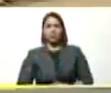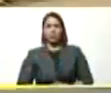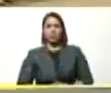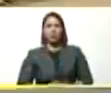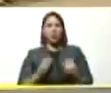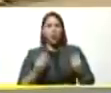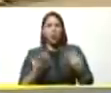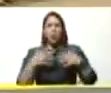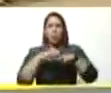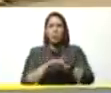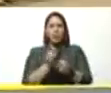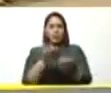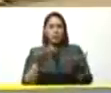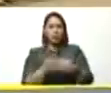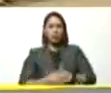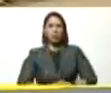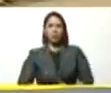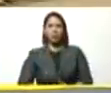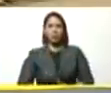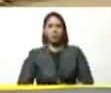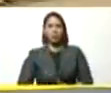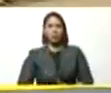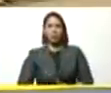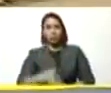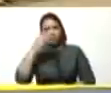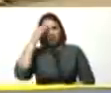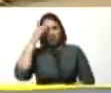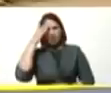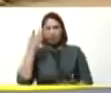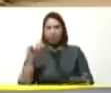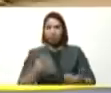¿Cómo podemos combinar eso? Delcy Rodríguez.